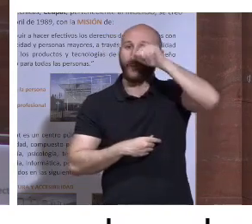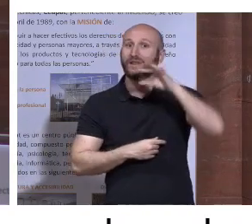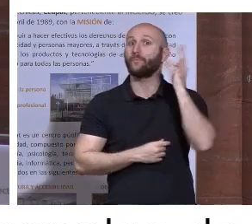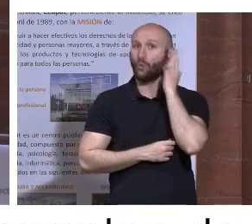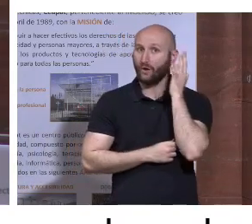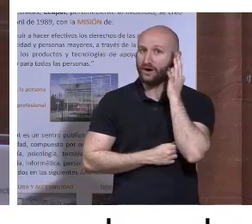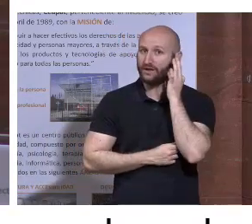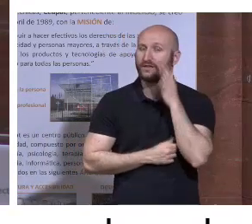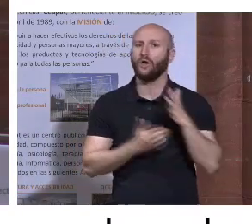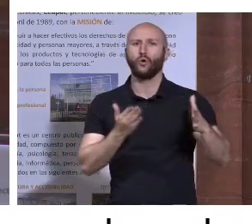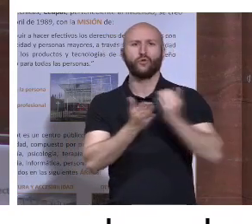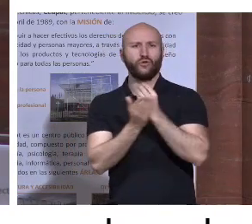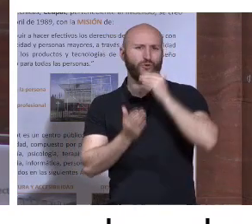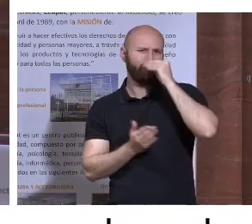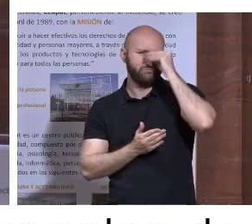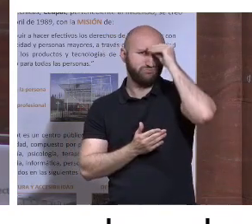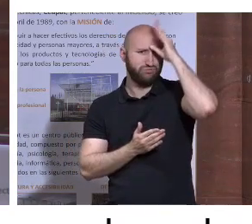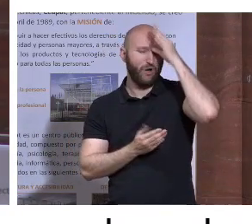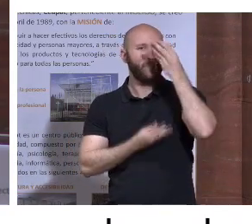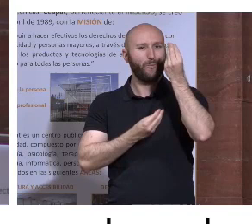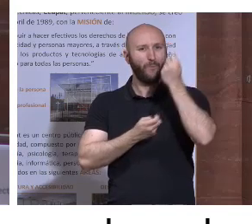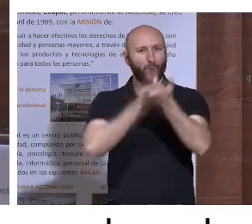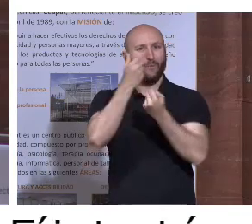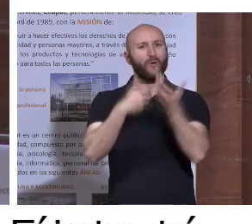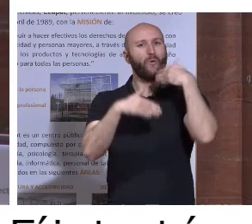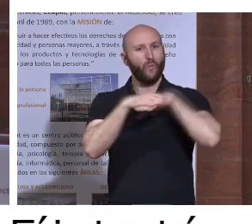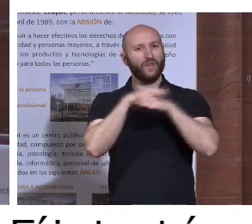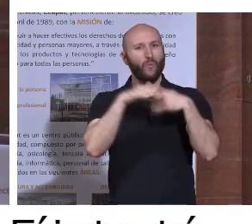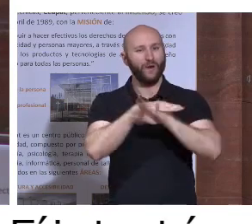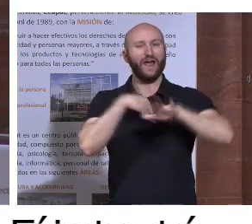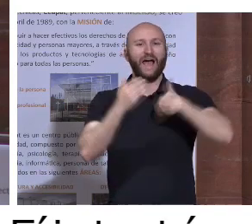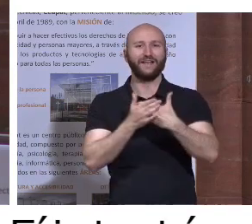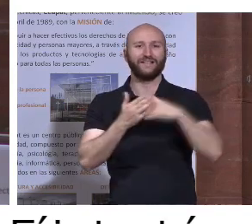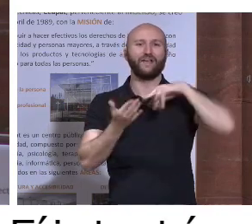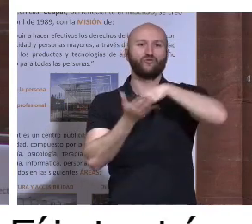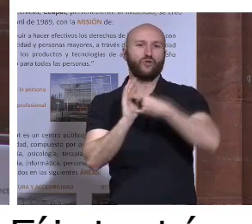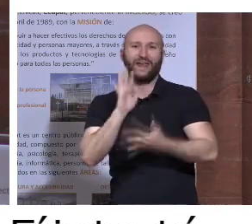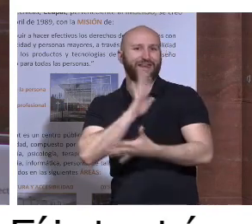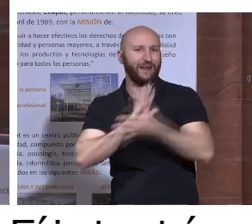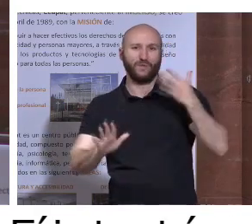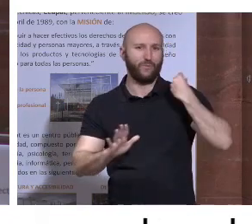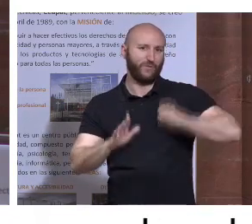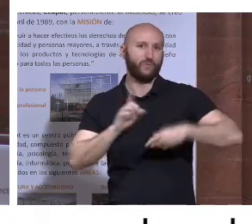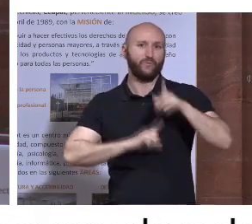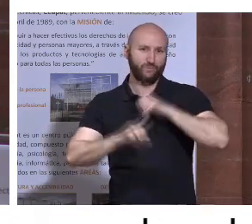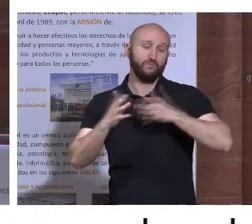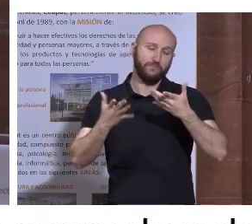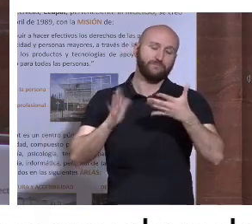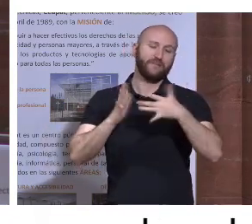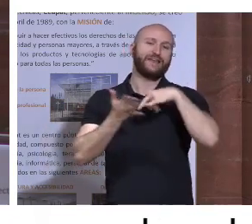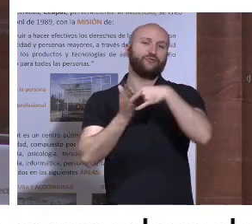tú toda la sabiduría que se ha ido acumulando para resolver rápidamente estos, bueno, resolver